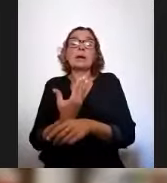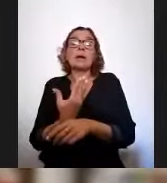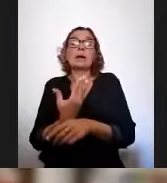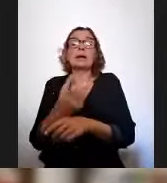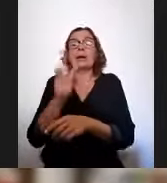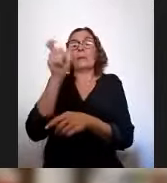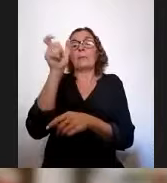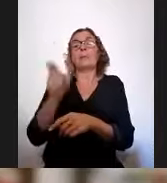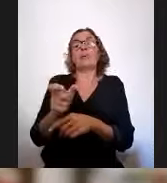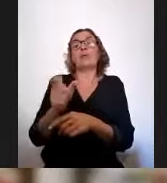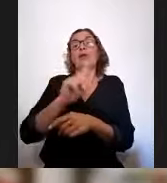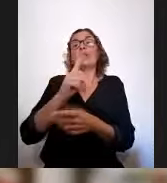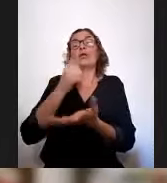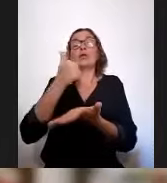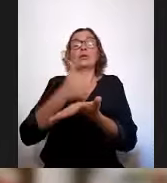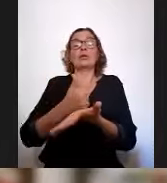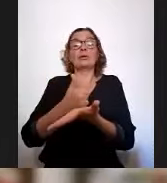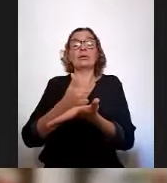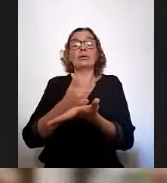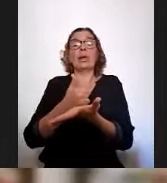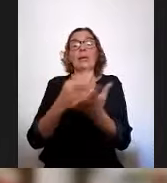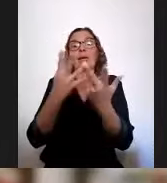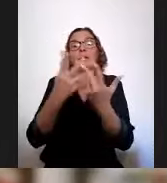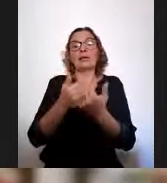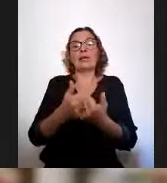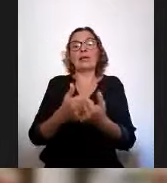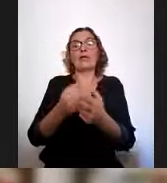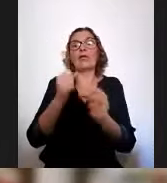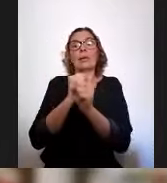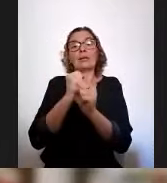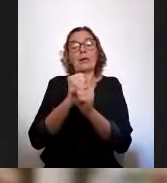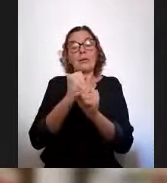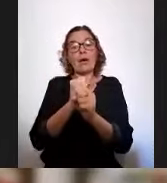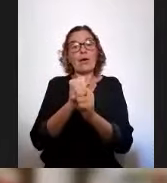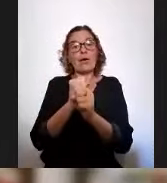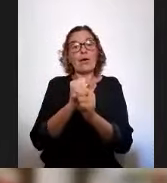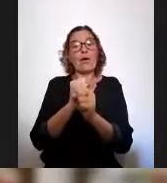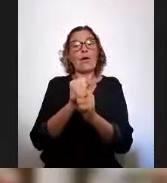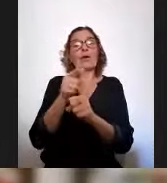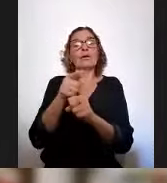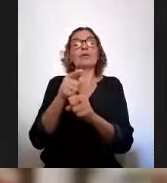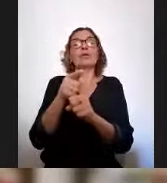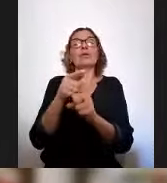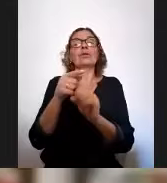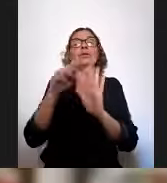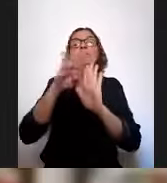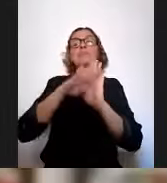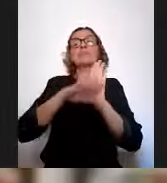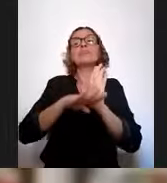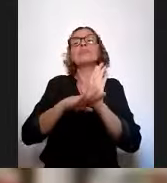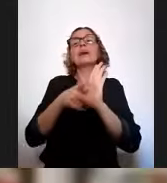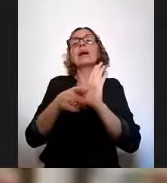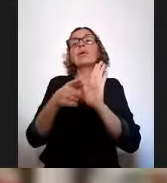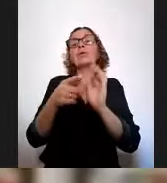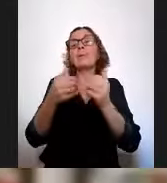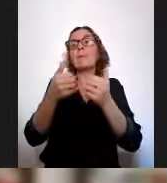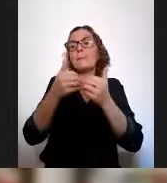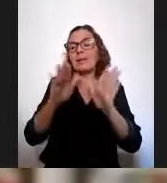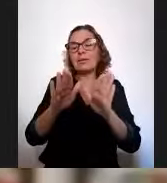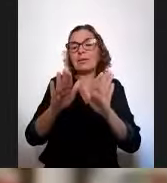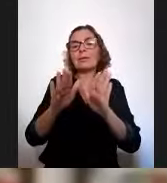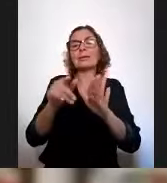no estaba adecuada a esa forma de trabajo. Entonces, el timing, el momento que lo lanzamos, es